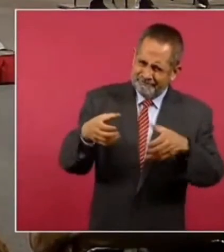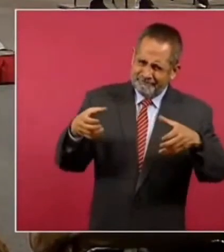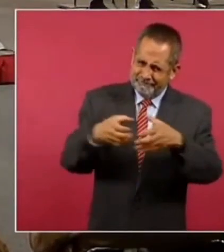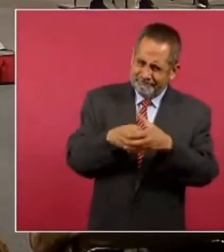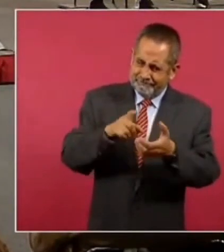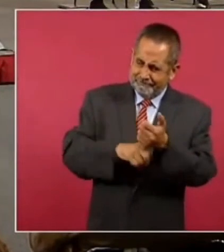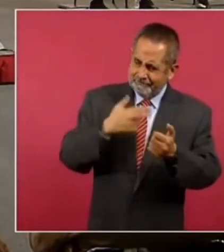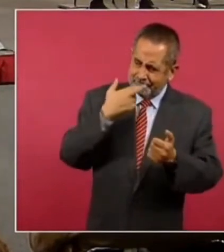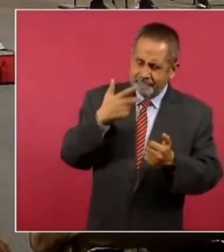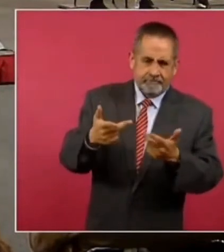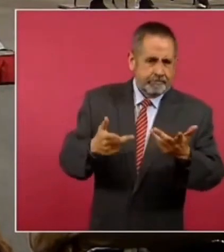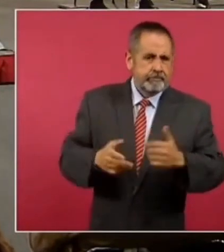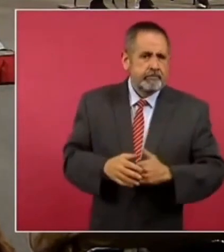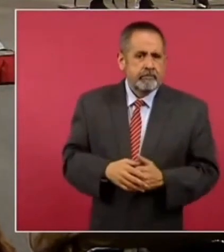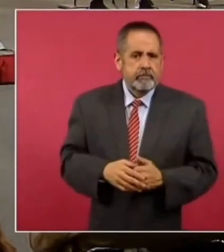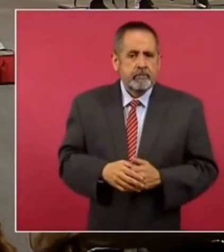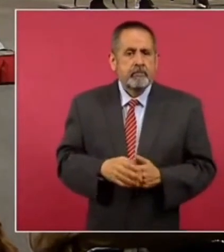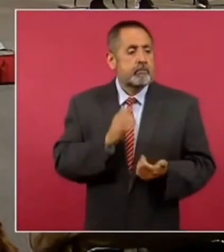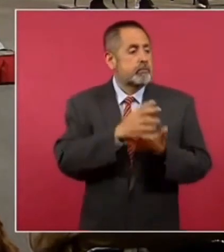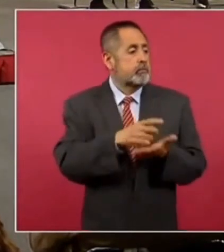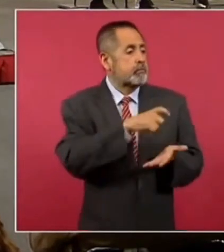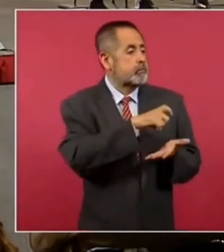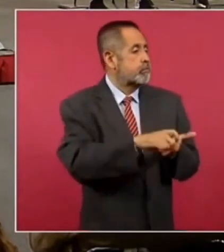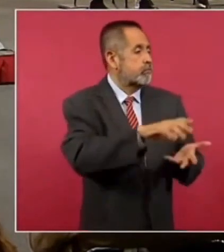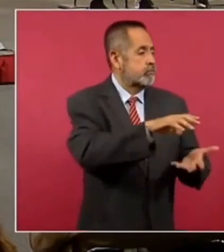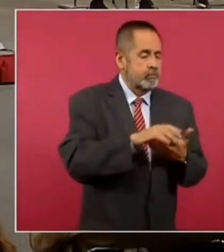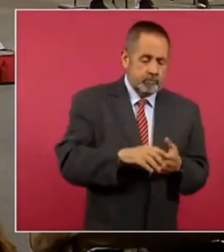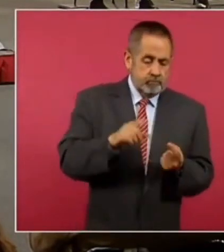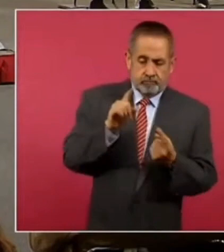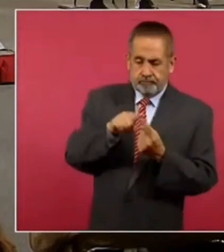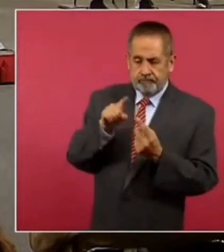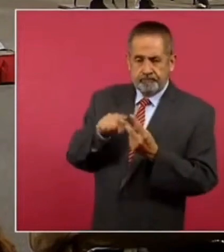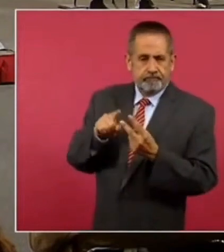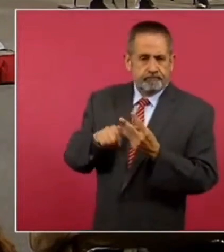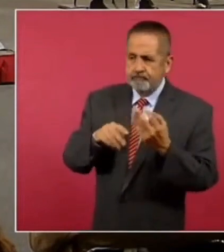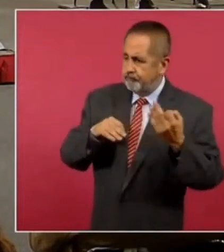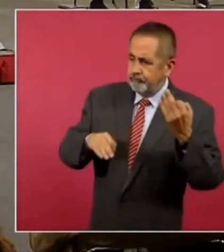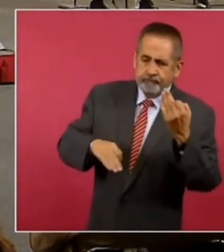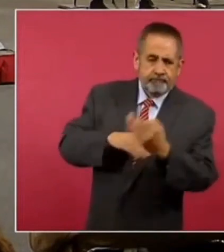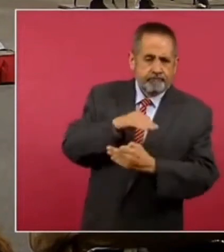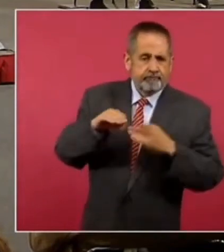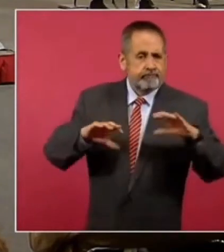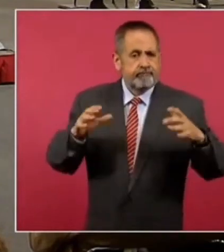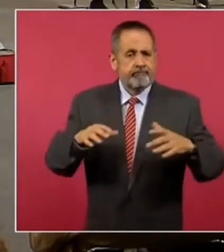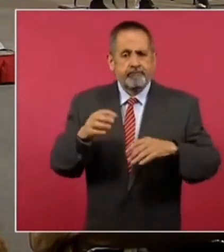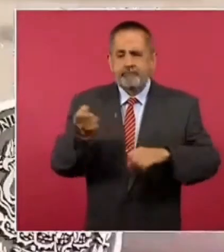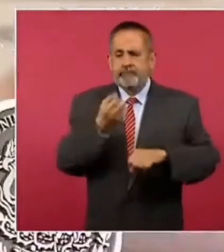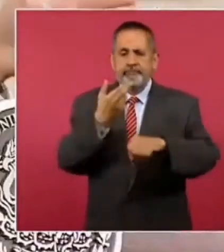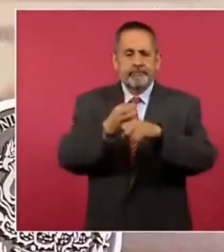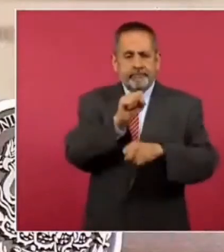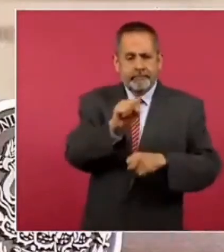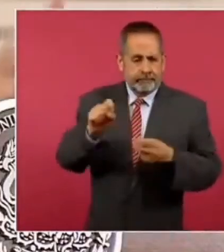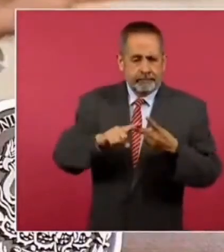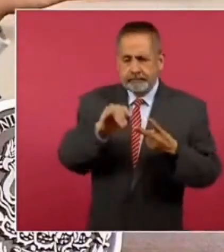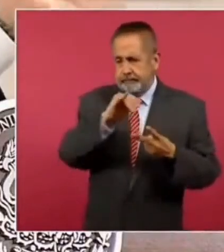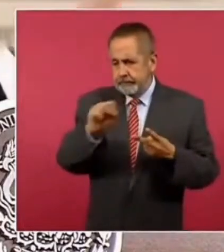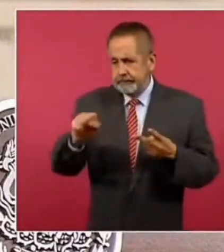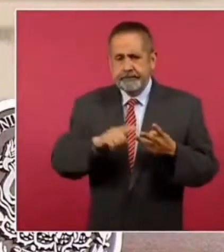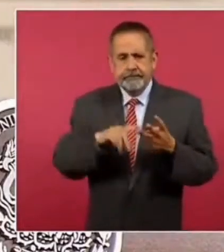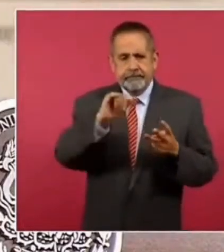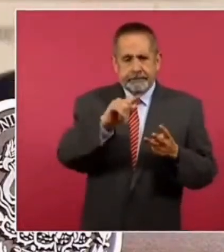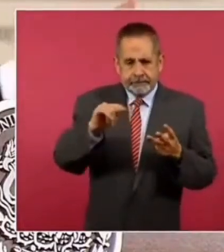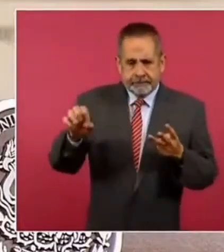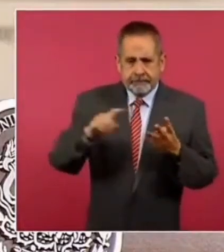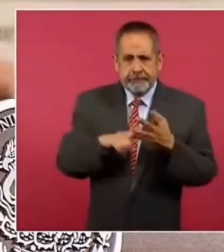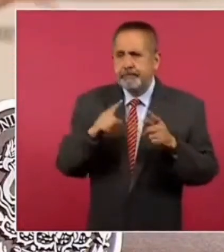del área que compraba los medicamentos, en este caso INSABI, sino de todo el sector, Secretaría de Salud, el IMSS, el ISSSTE,